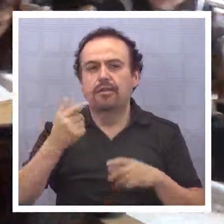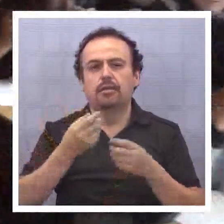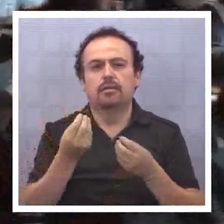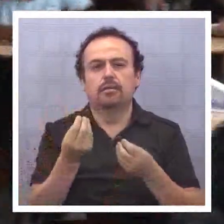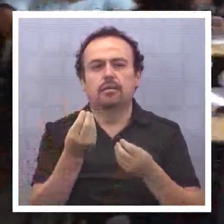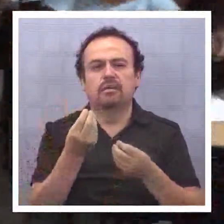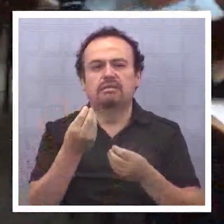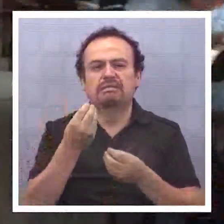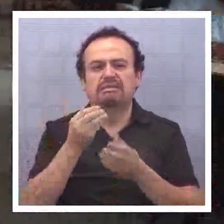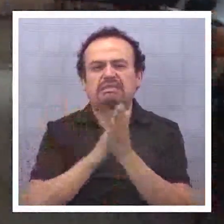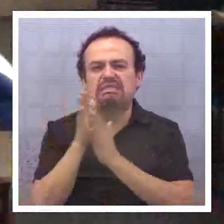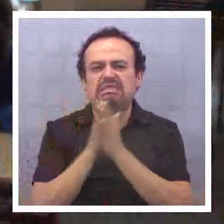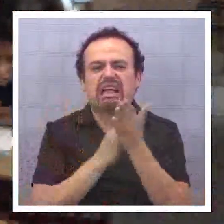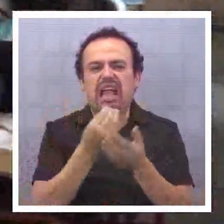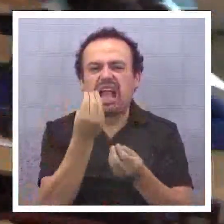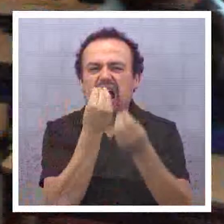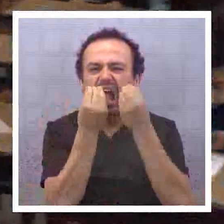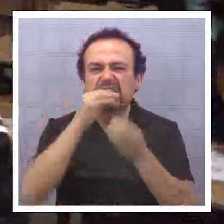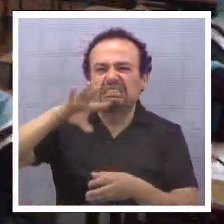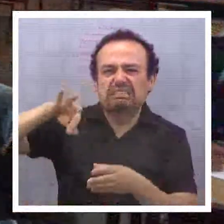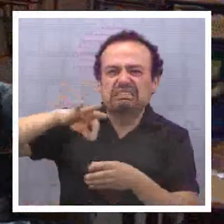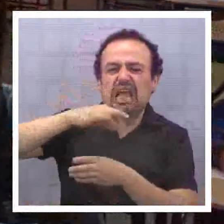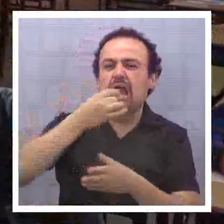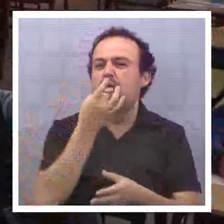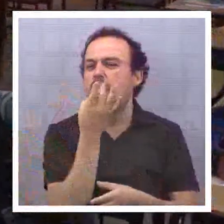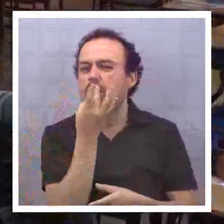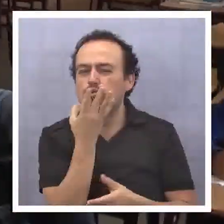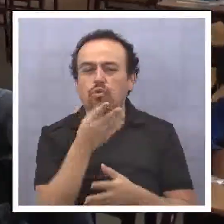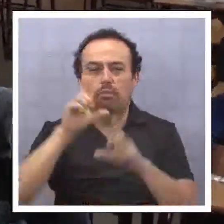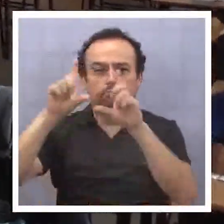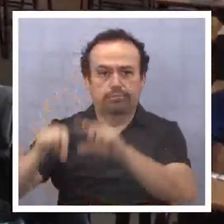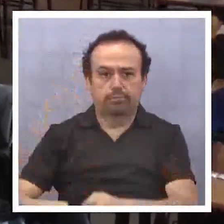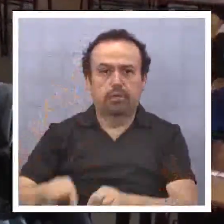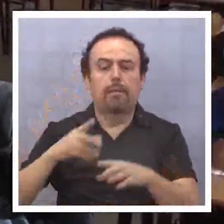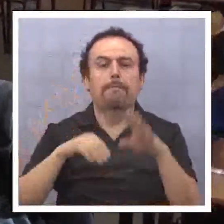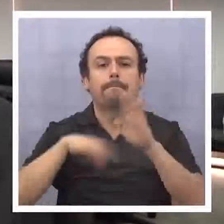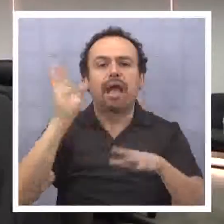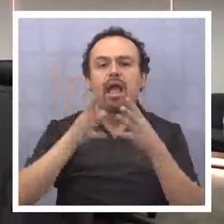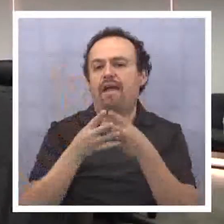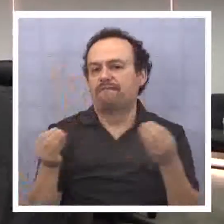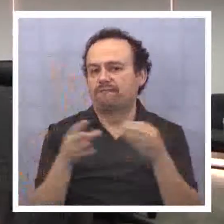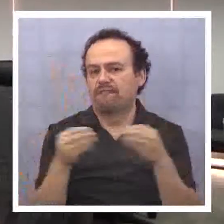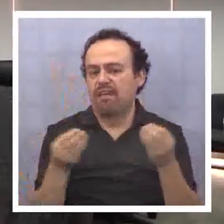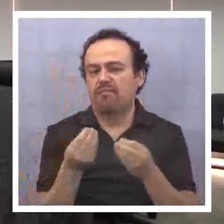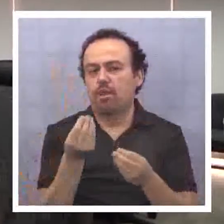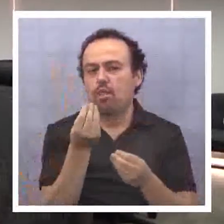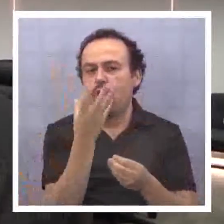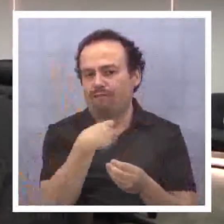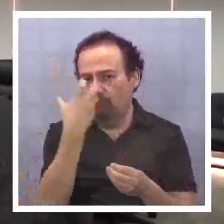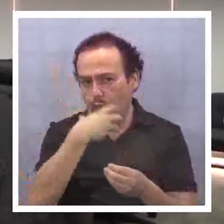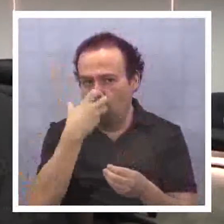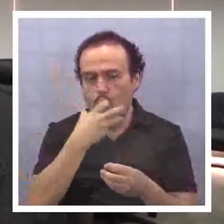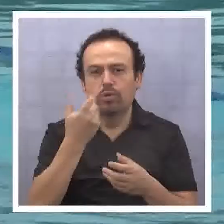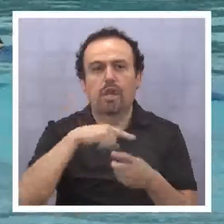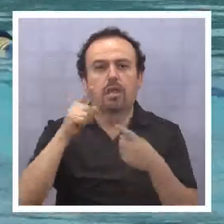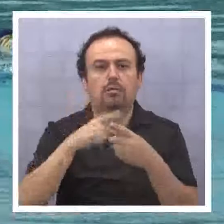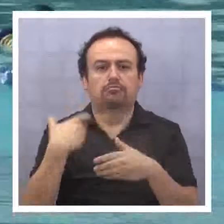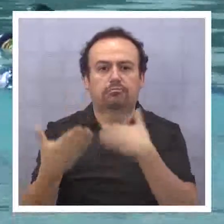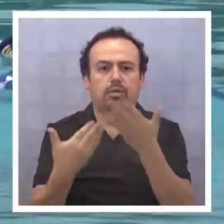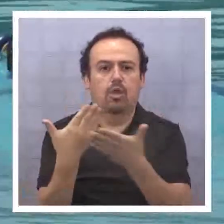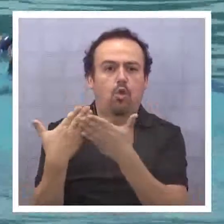la cantidad de materias grasas la cantidad de sal y azúcar y se está incorporando mucho más verduras y frutas a las raciones escolares